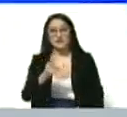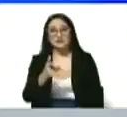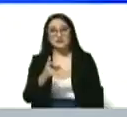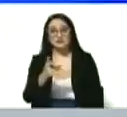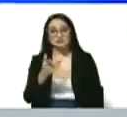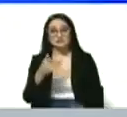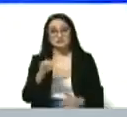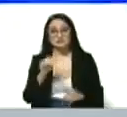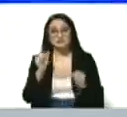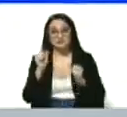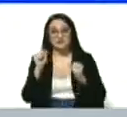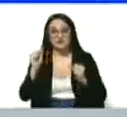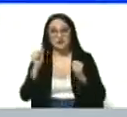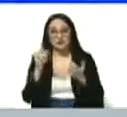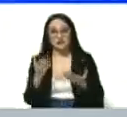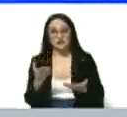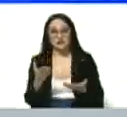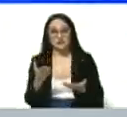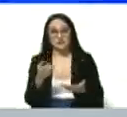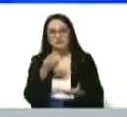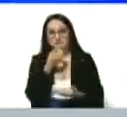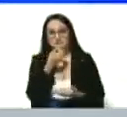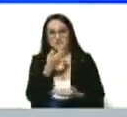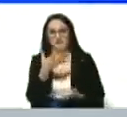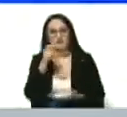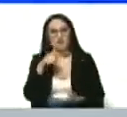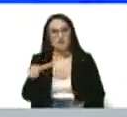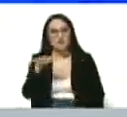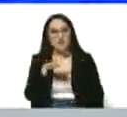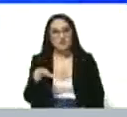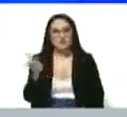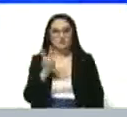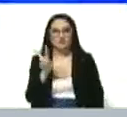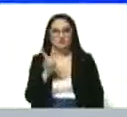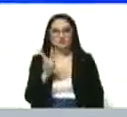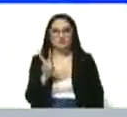heroico, aseguador y hermoso pueblo de Venezuela.